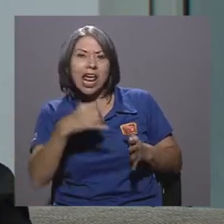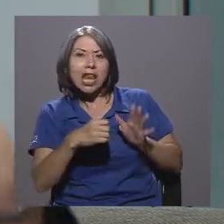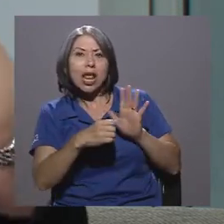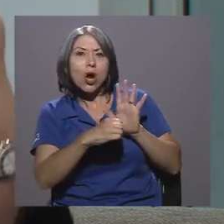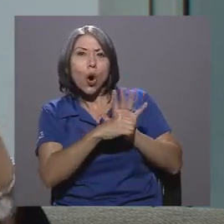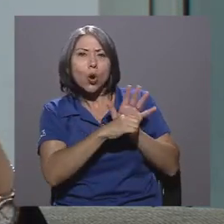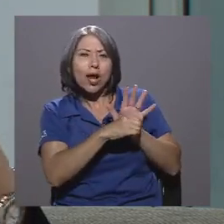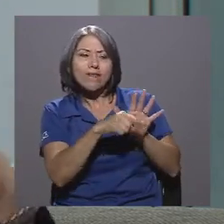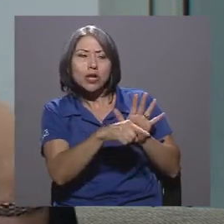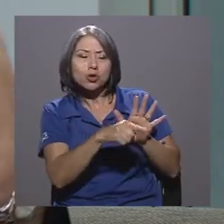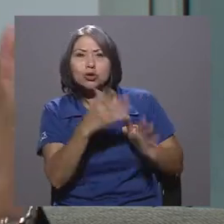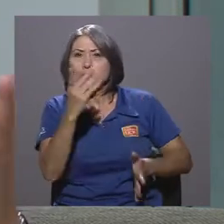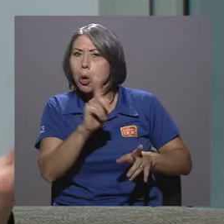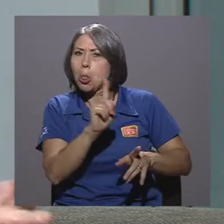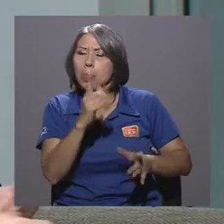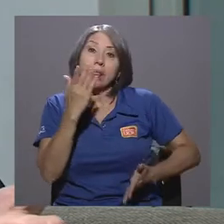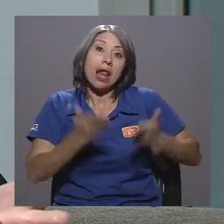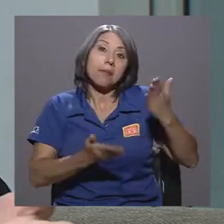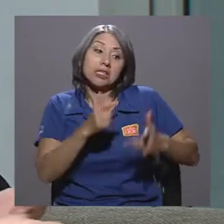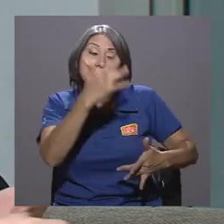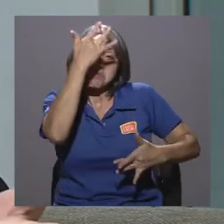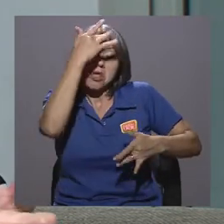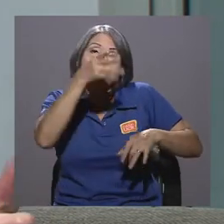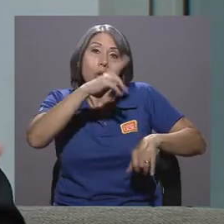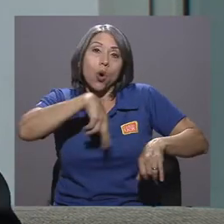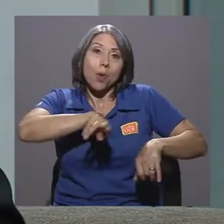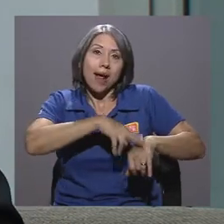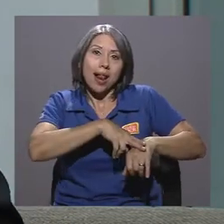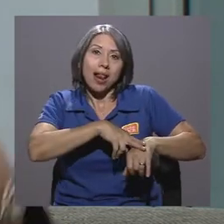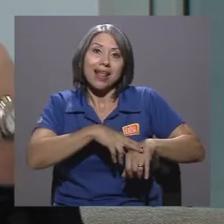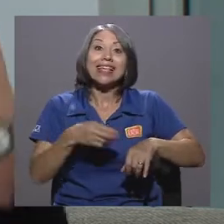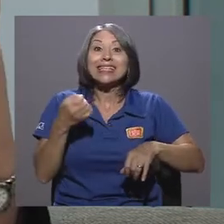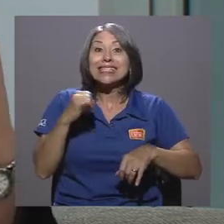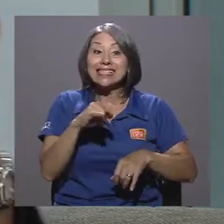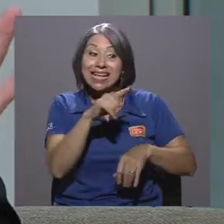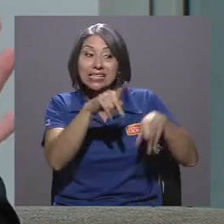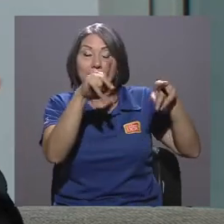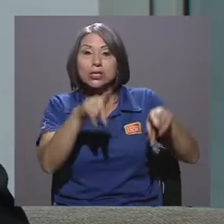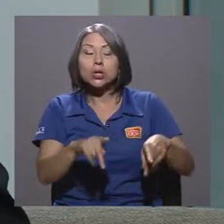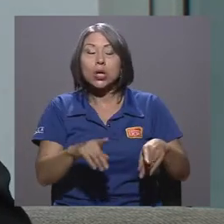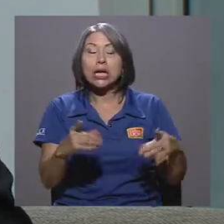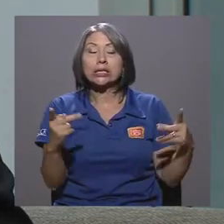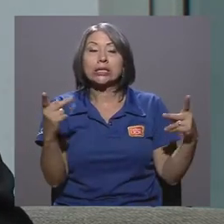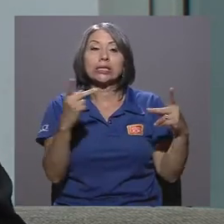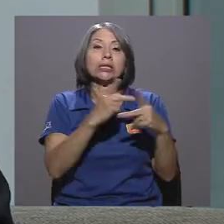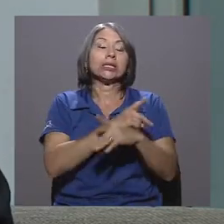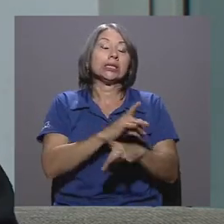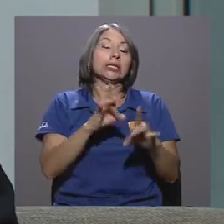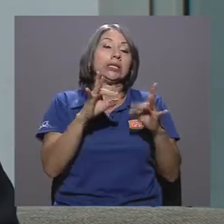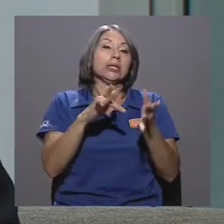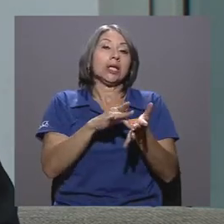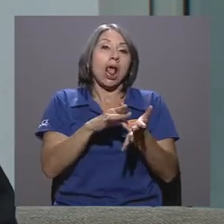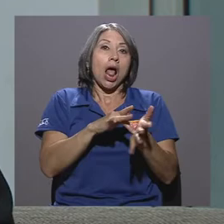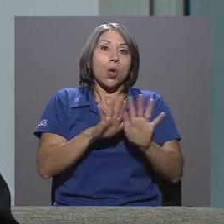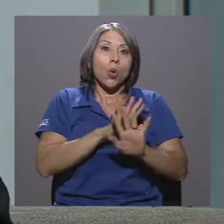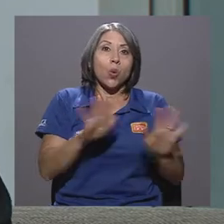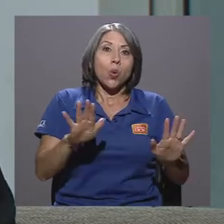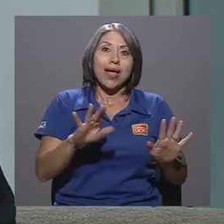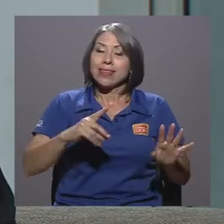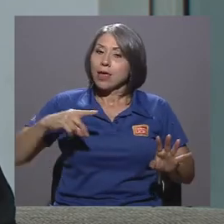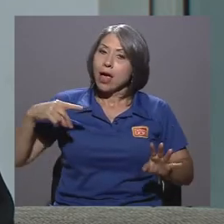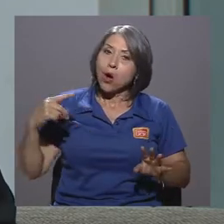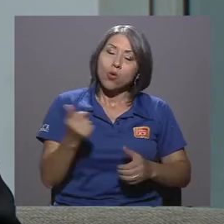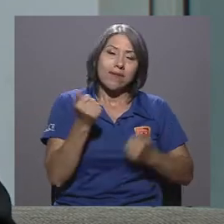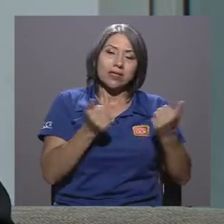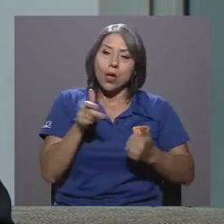normales. Y entonces, si la persona está grave, ¿verdad? O viene con, se traslada de una vez al centro de salud más cercano,